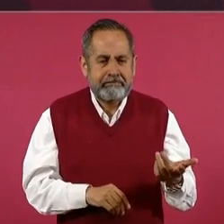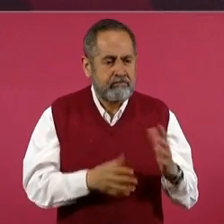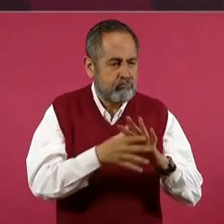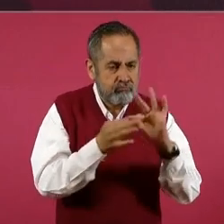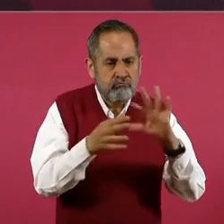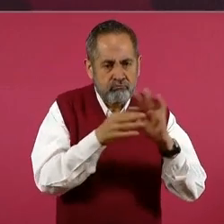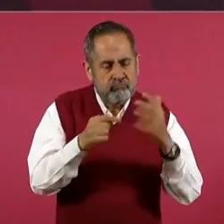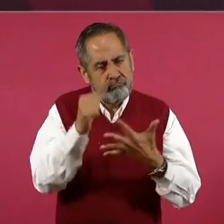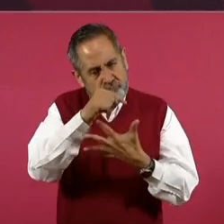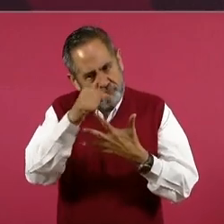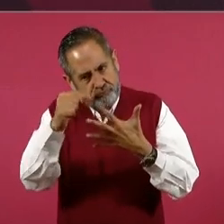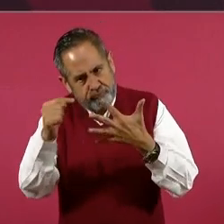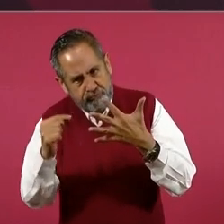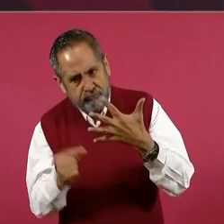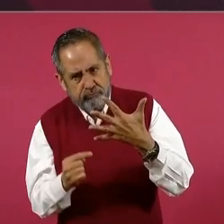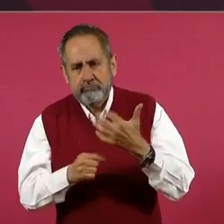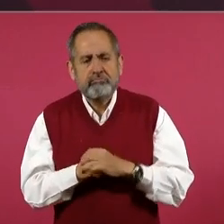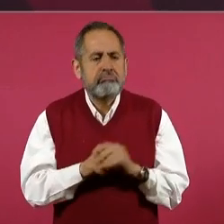contextualizan,